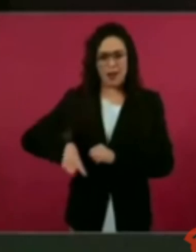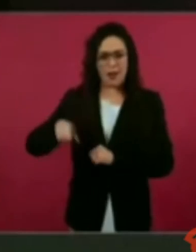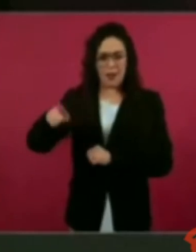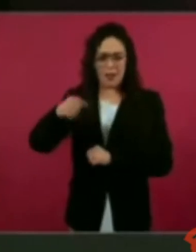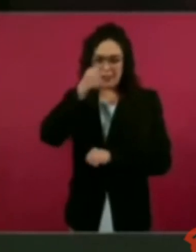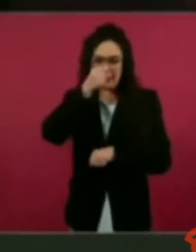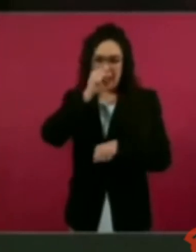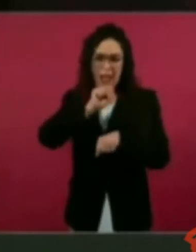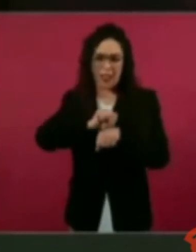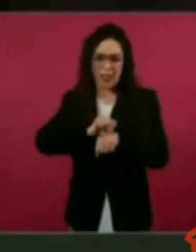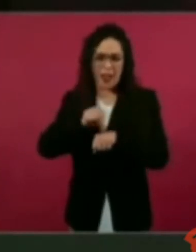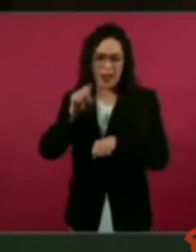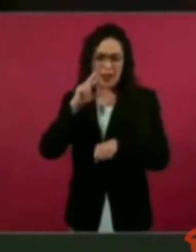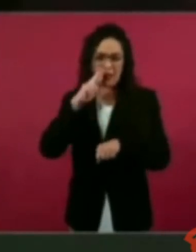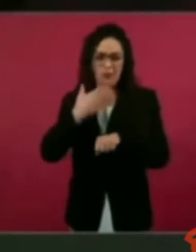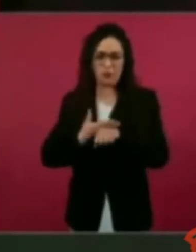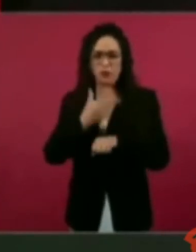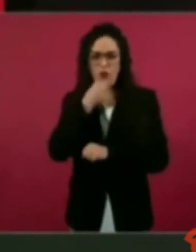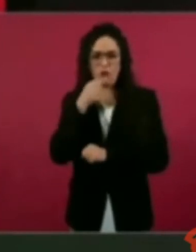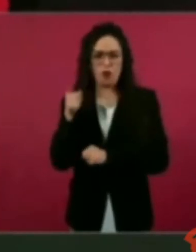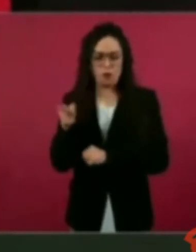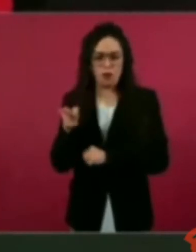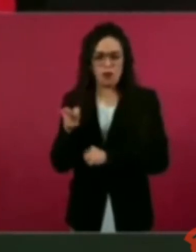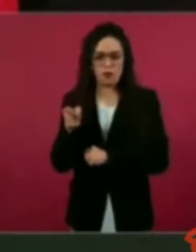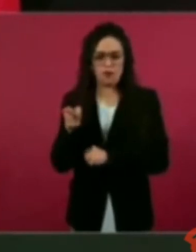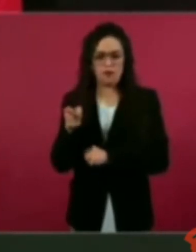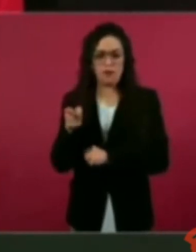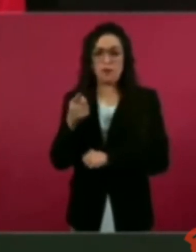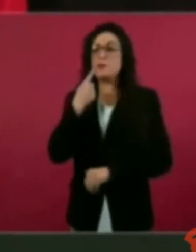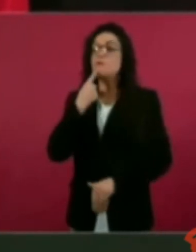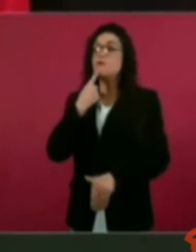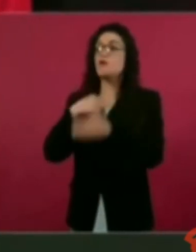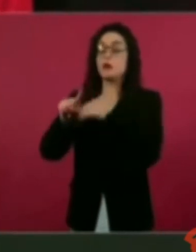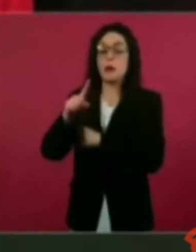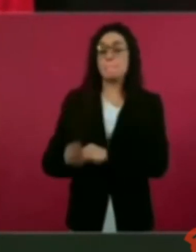y sale una primera acusación en contra de él,